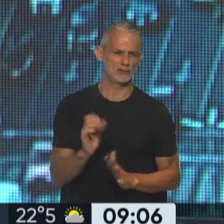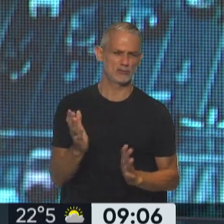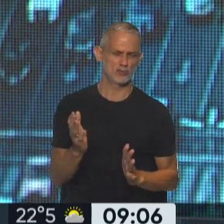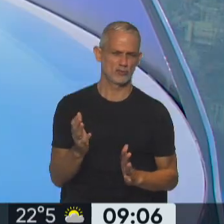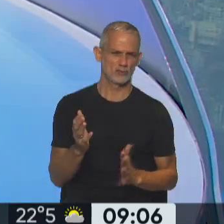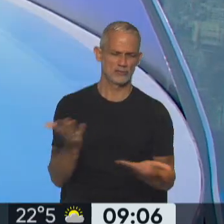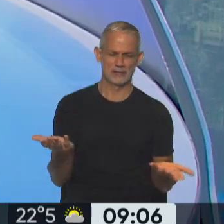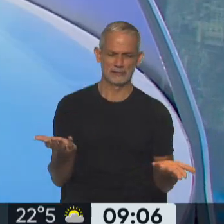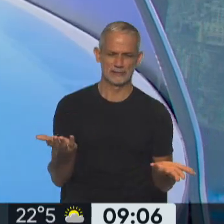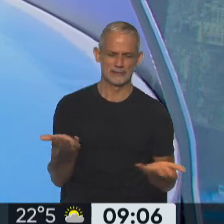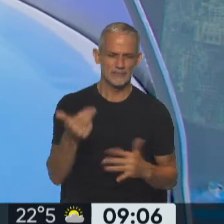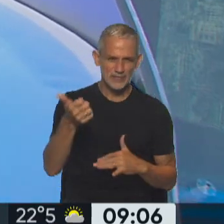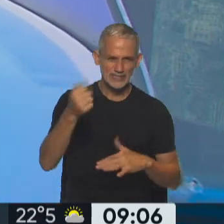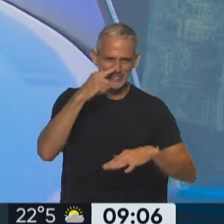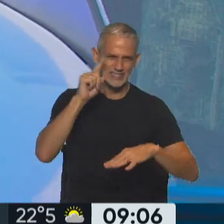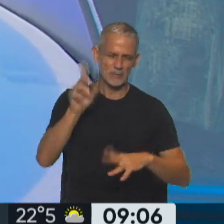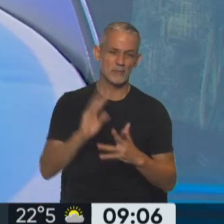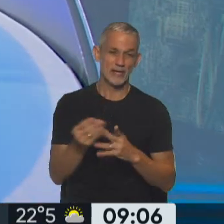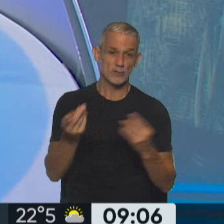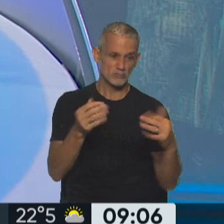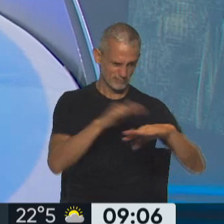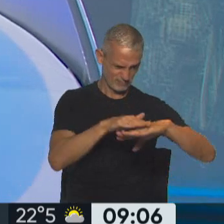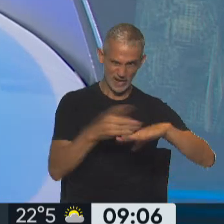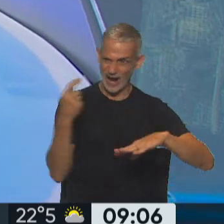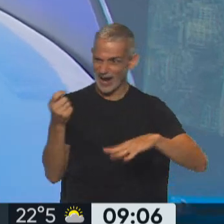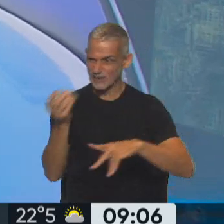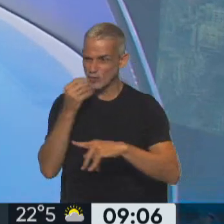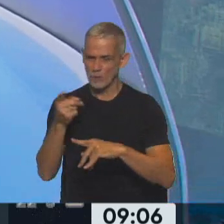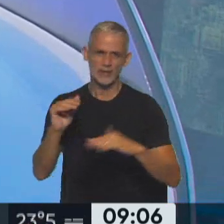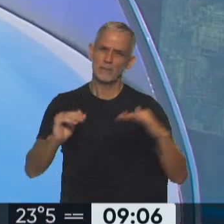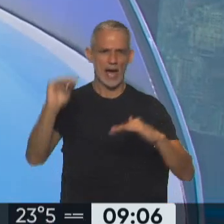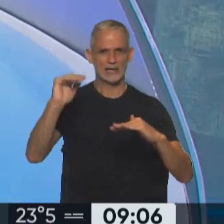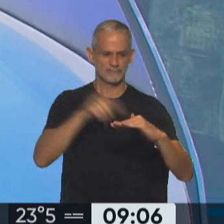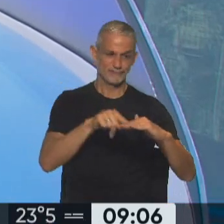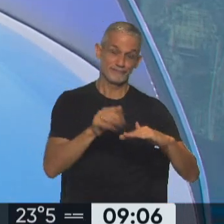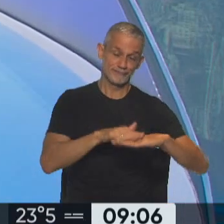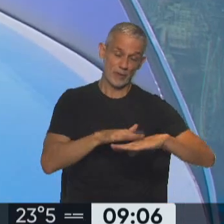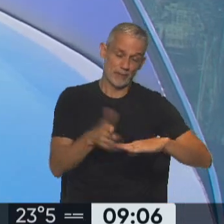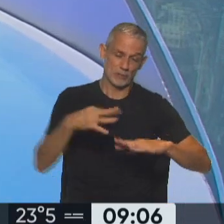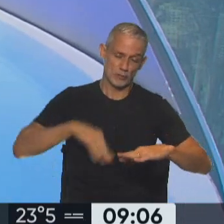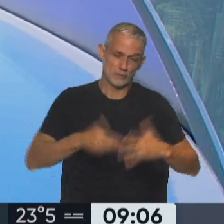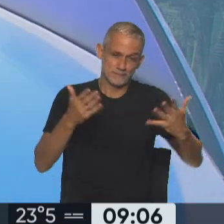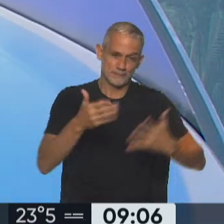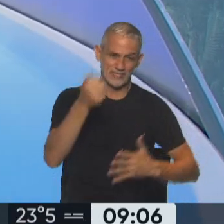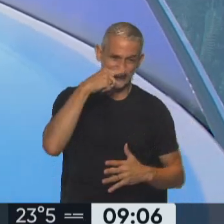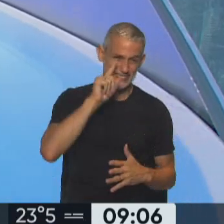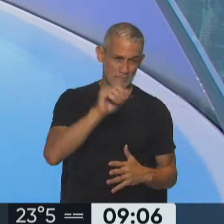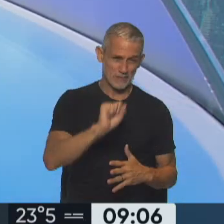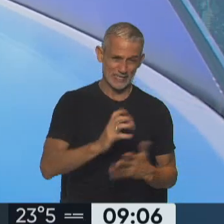sea, está más abajo que la canasta básica Sí, claro. de alimentos. Claro. Y nosotras, por lo general, en